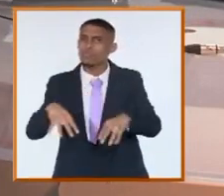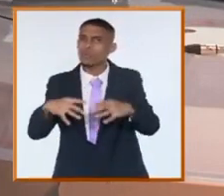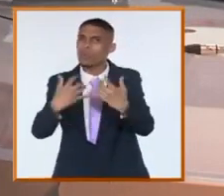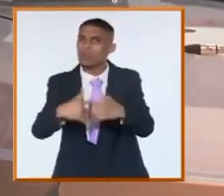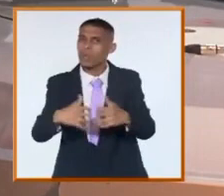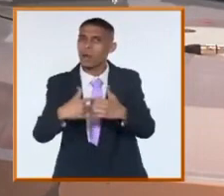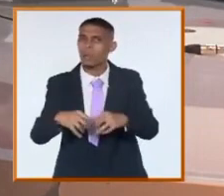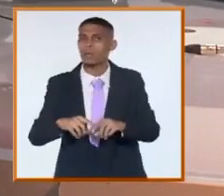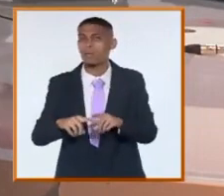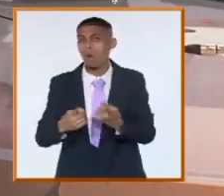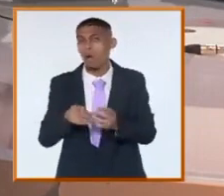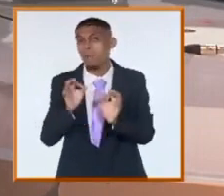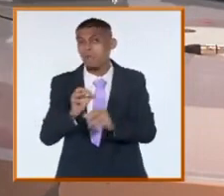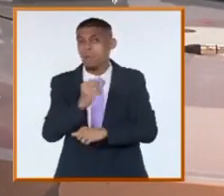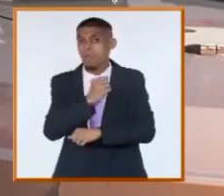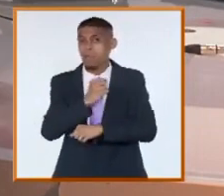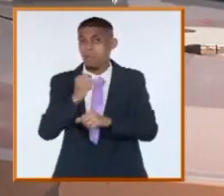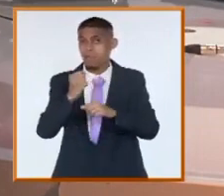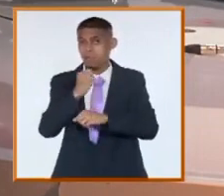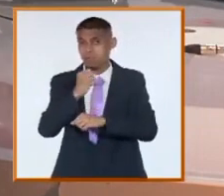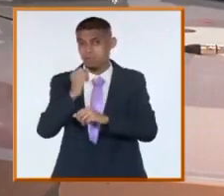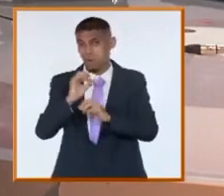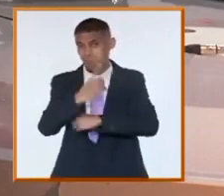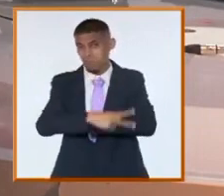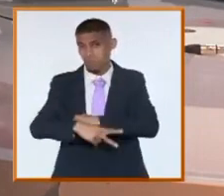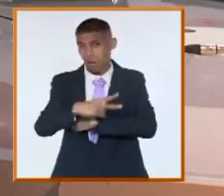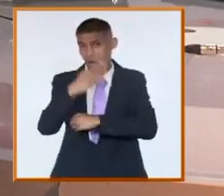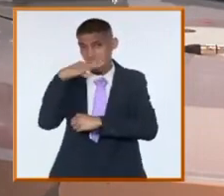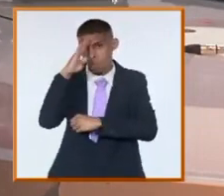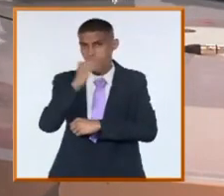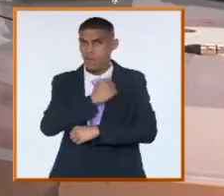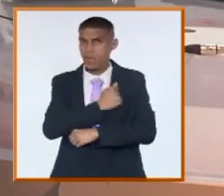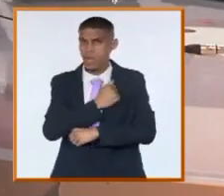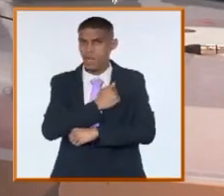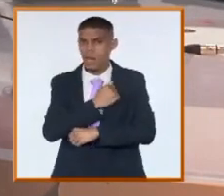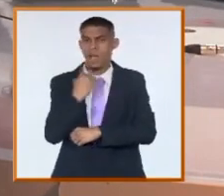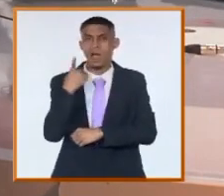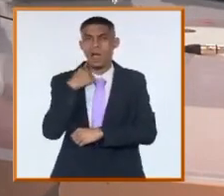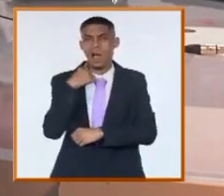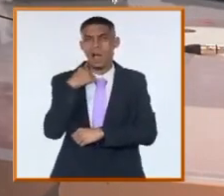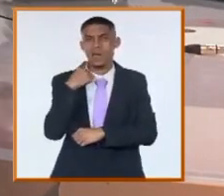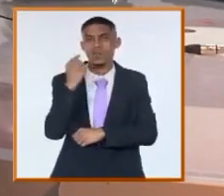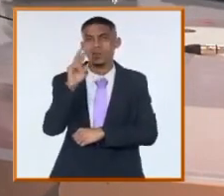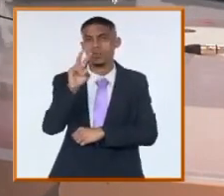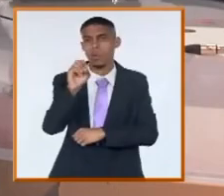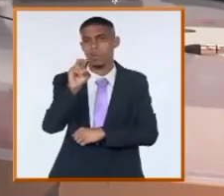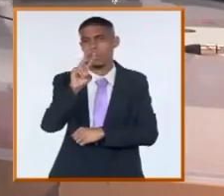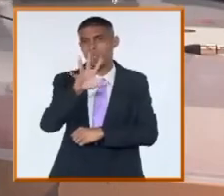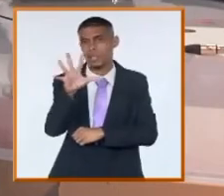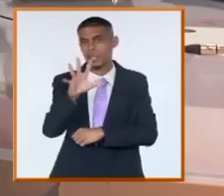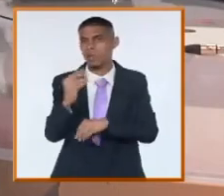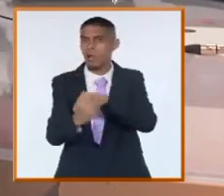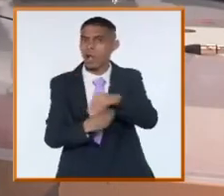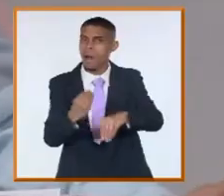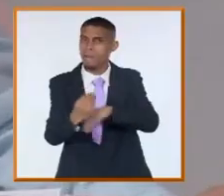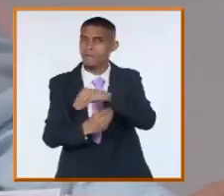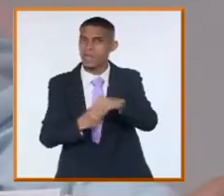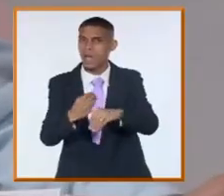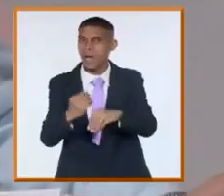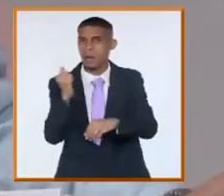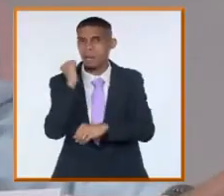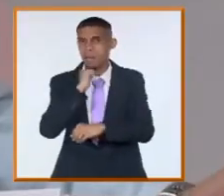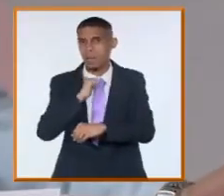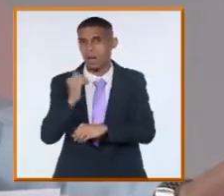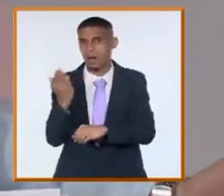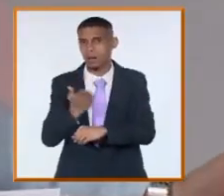el país quiere en el futuro para el 2025 cambiará completamente la la cara pudiéramos decir de los materiales de la construcción exactamente